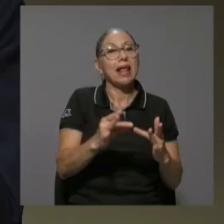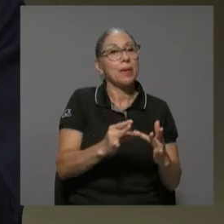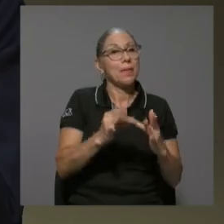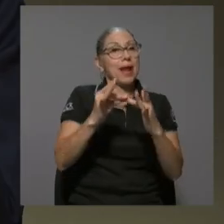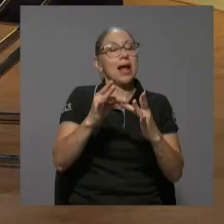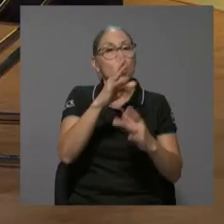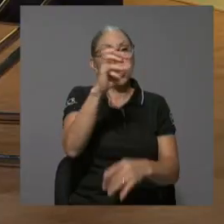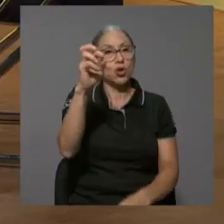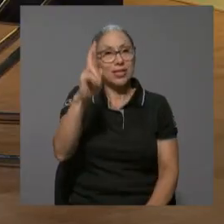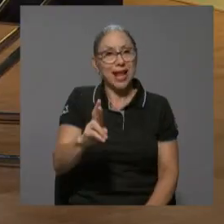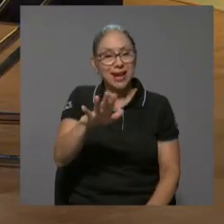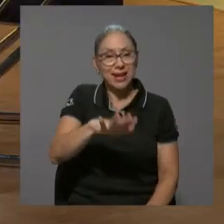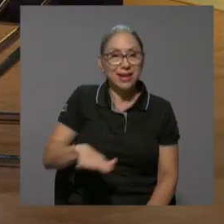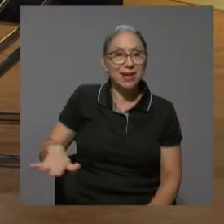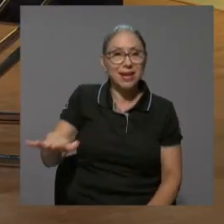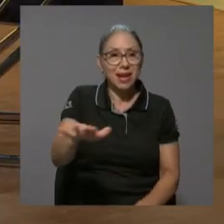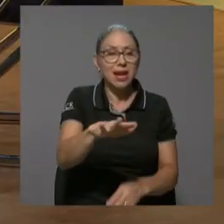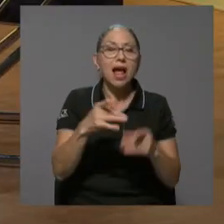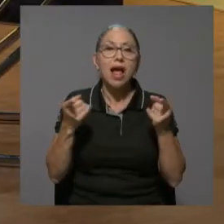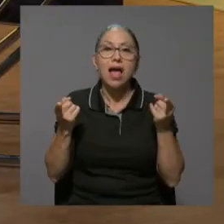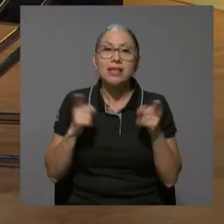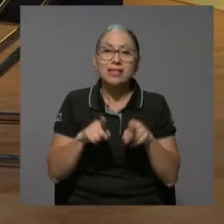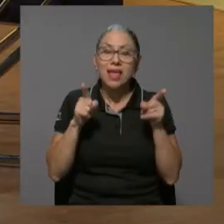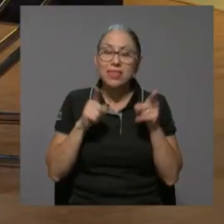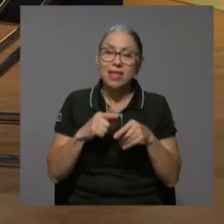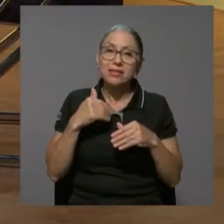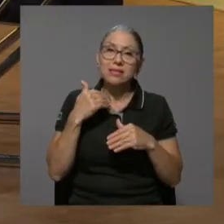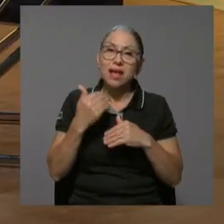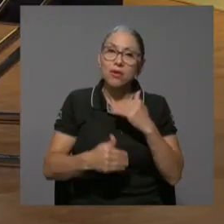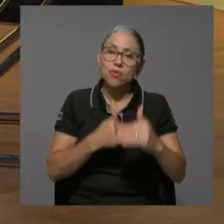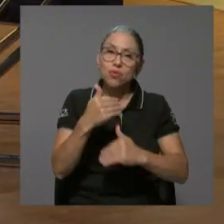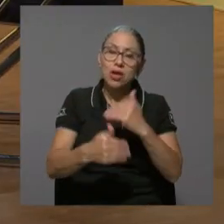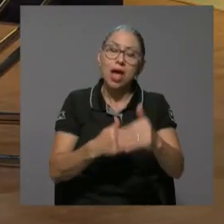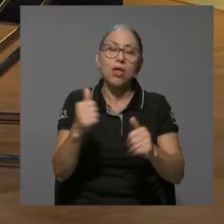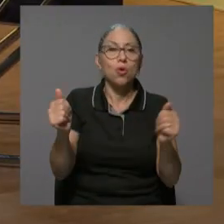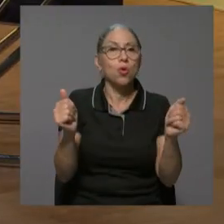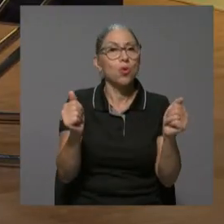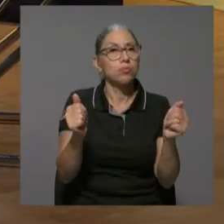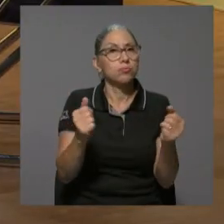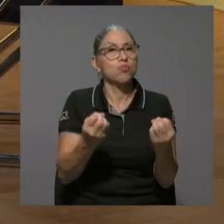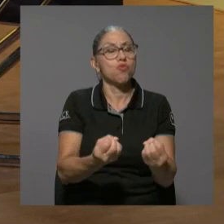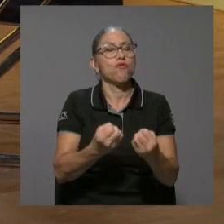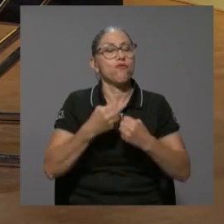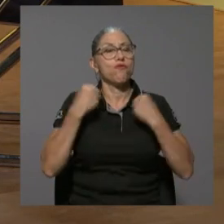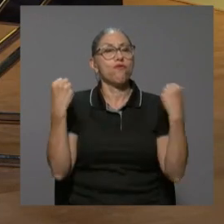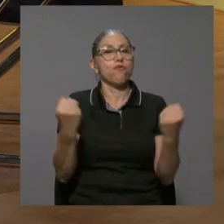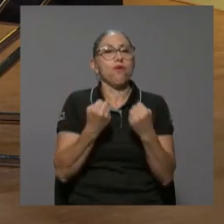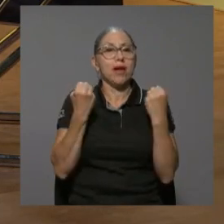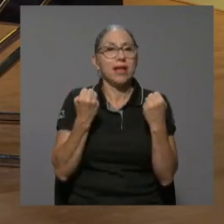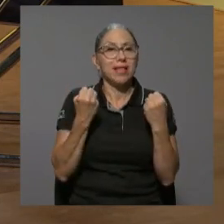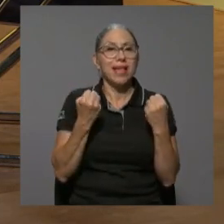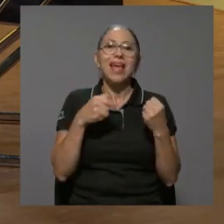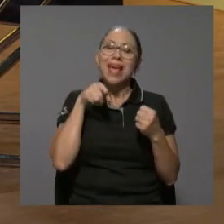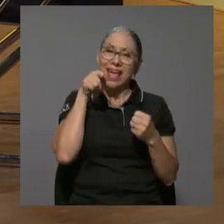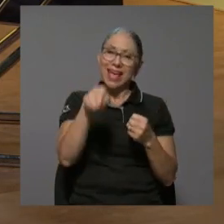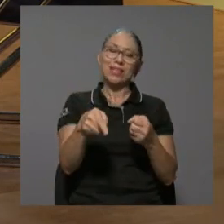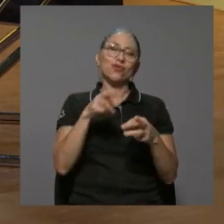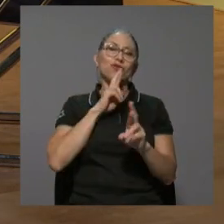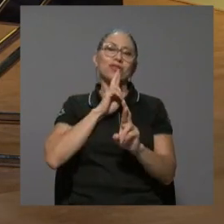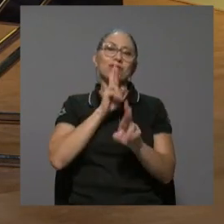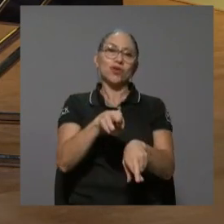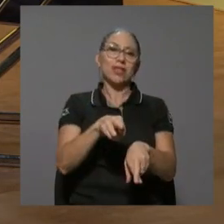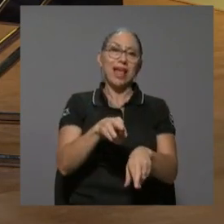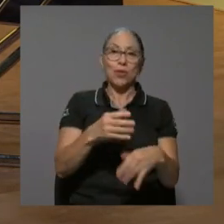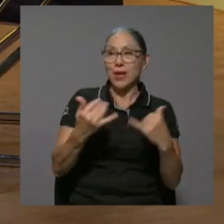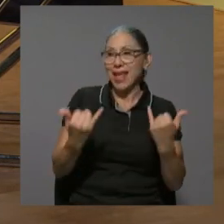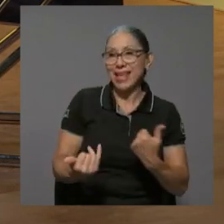han desarrollado con un gran ímpetu. Todo eso hace que la desinformación se haya convertido